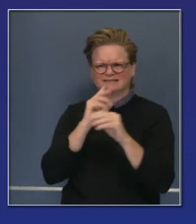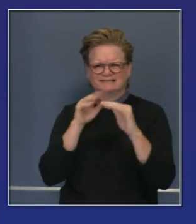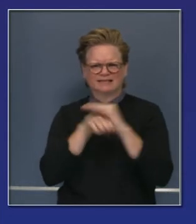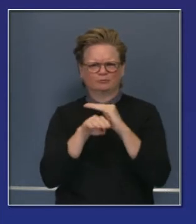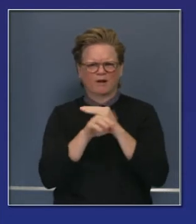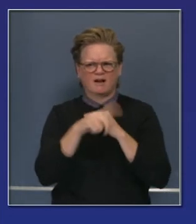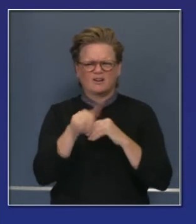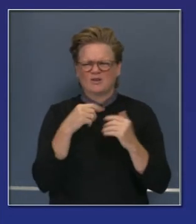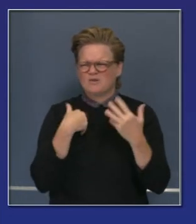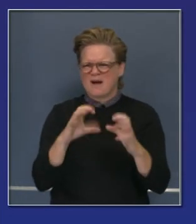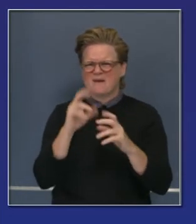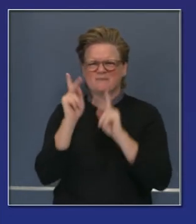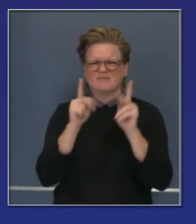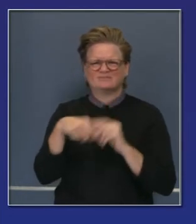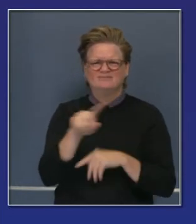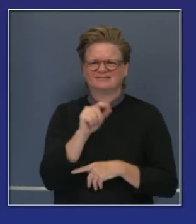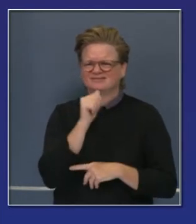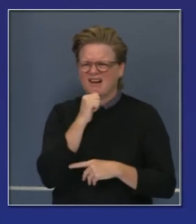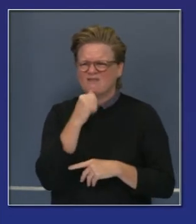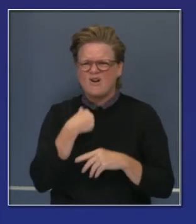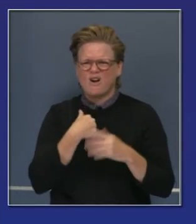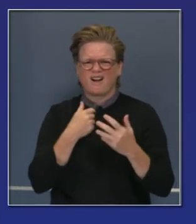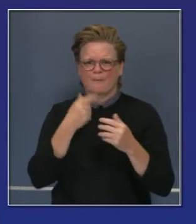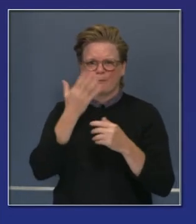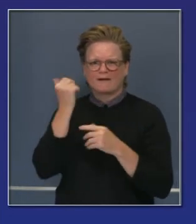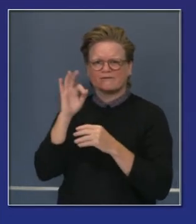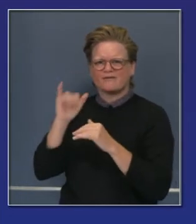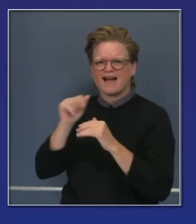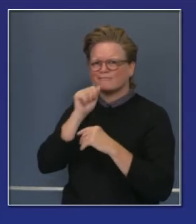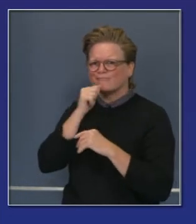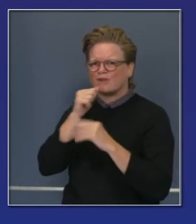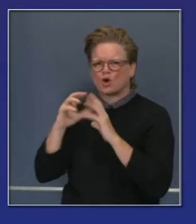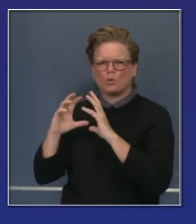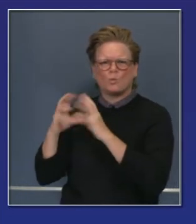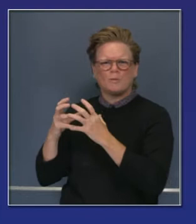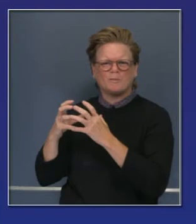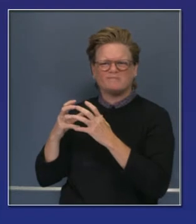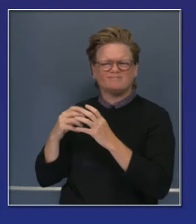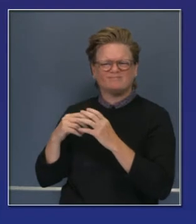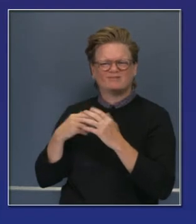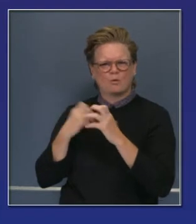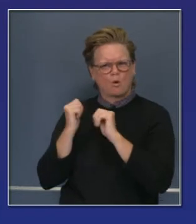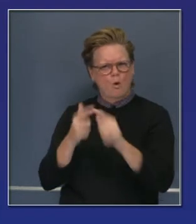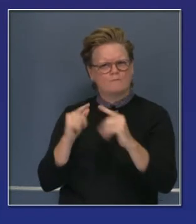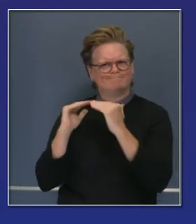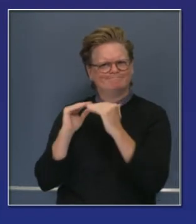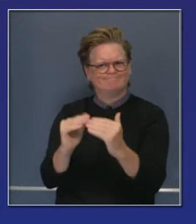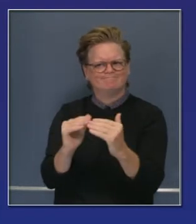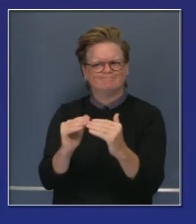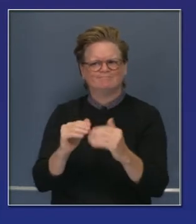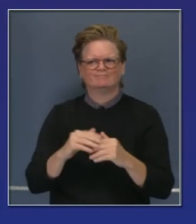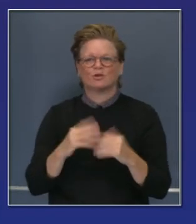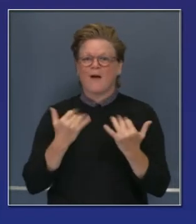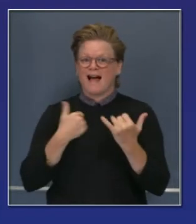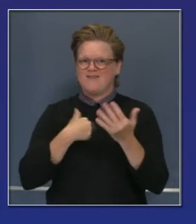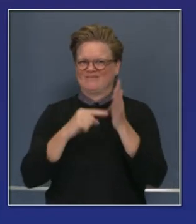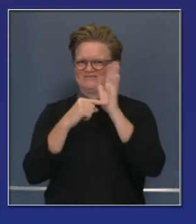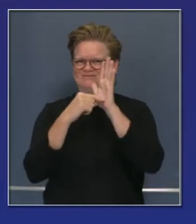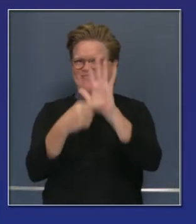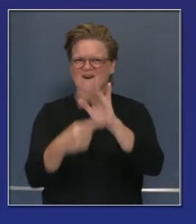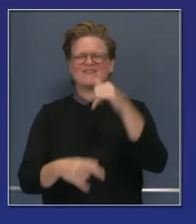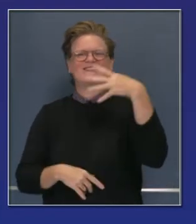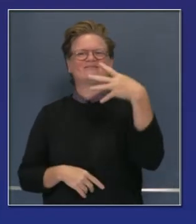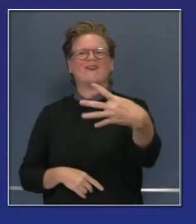servicios particularmente, porque no queremos ver que sufran por estas cifras. Esto es lo que vemos actualmente, cuatro niveles codificado